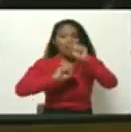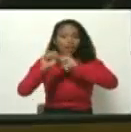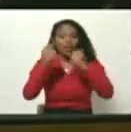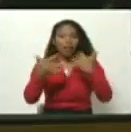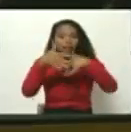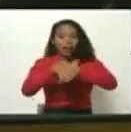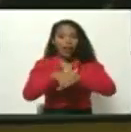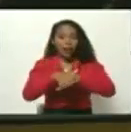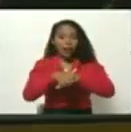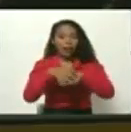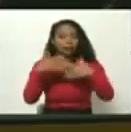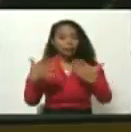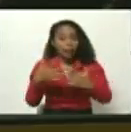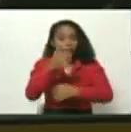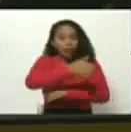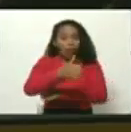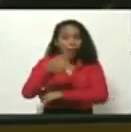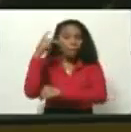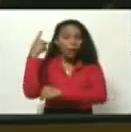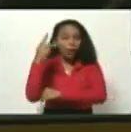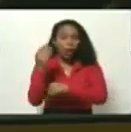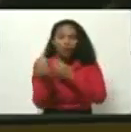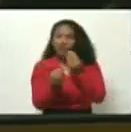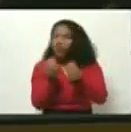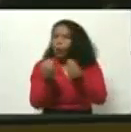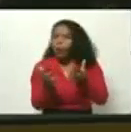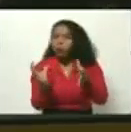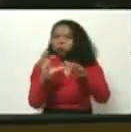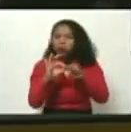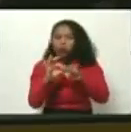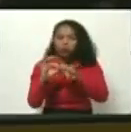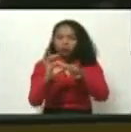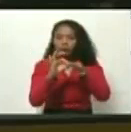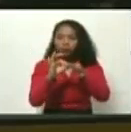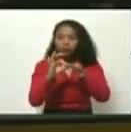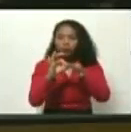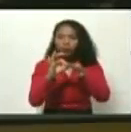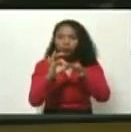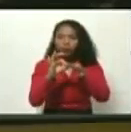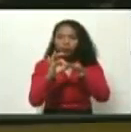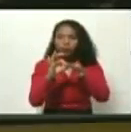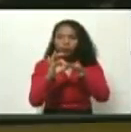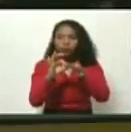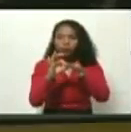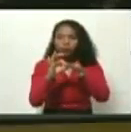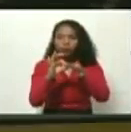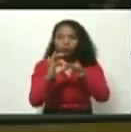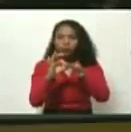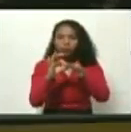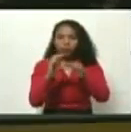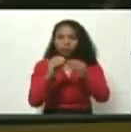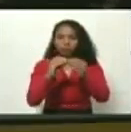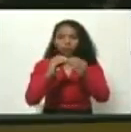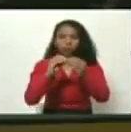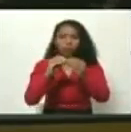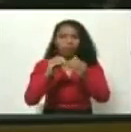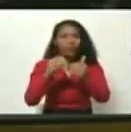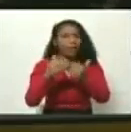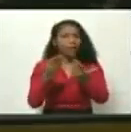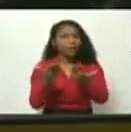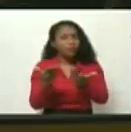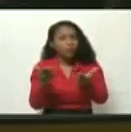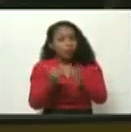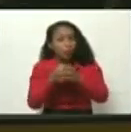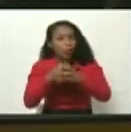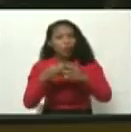APEDI, en cada parroquia como unidad de encuadramiento flexible de las unidades populares